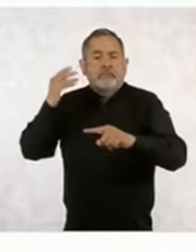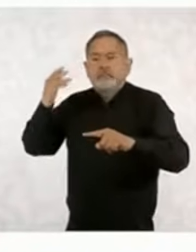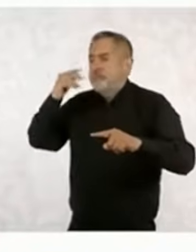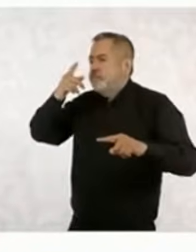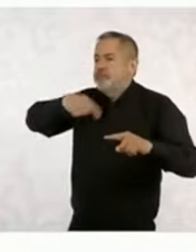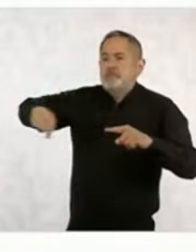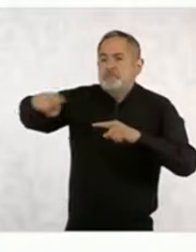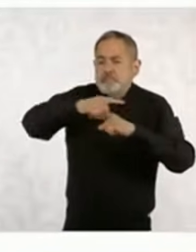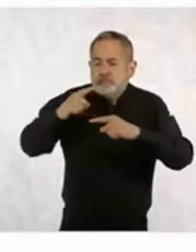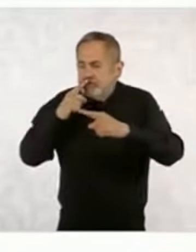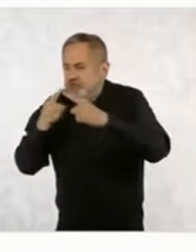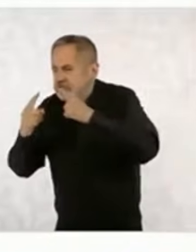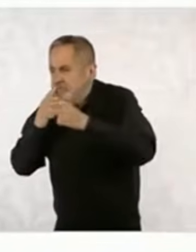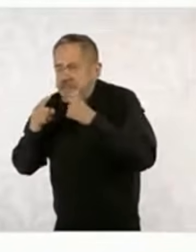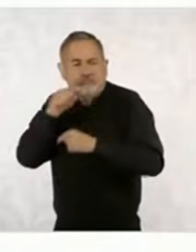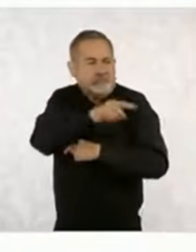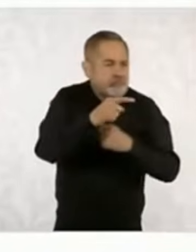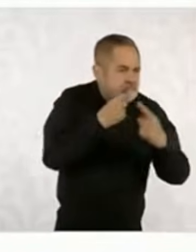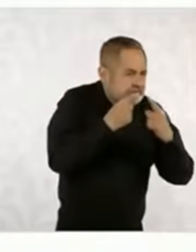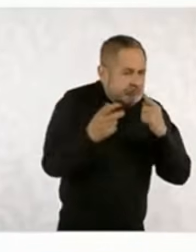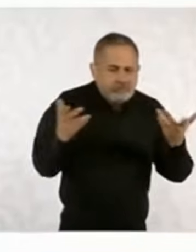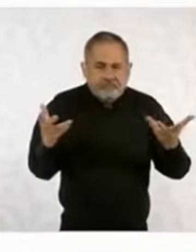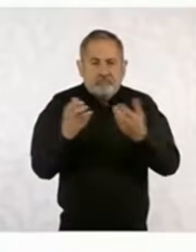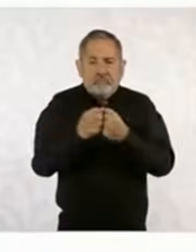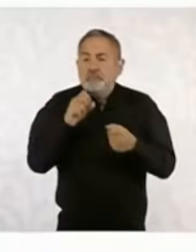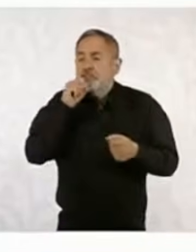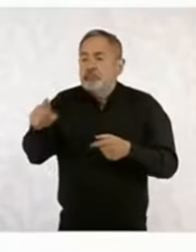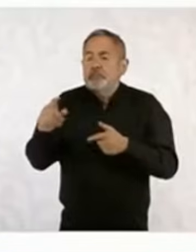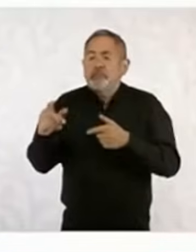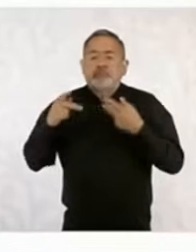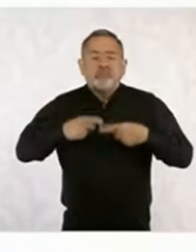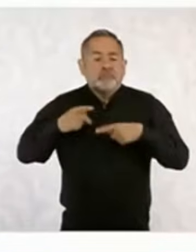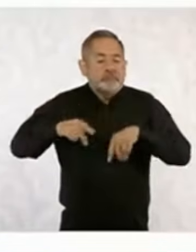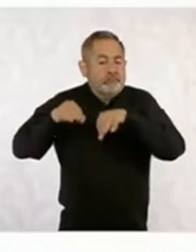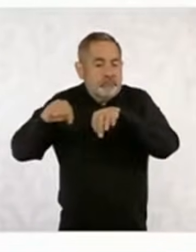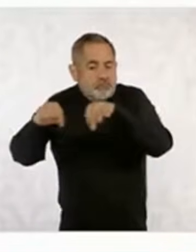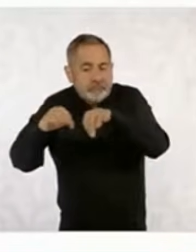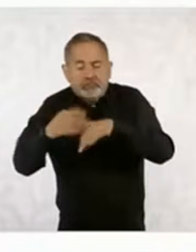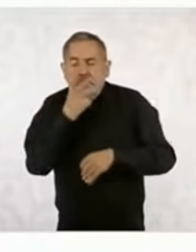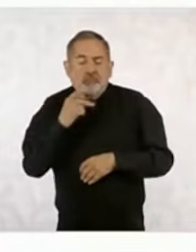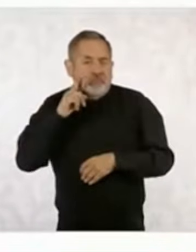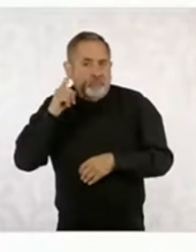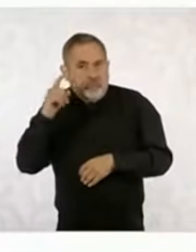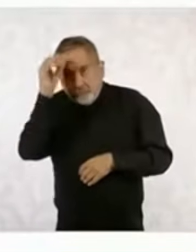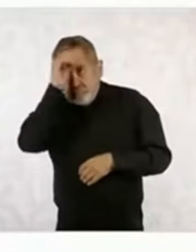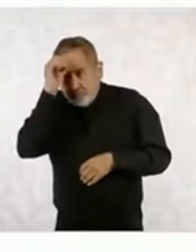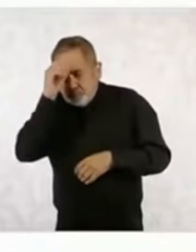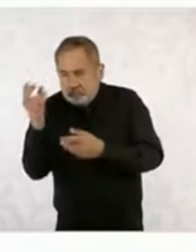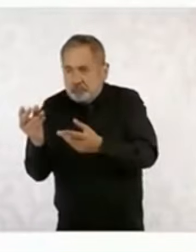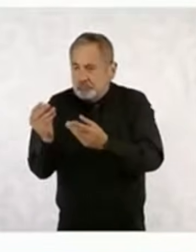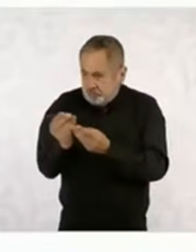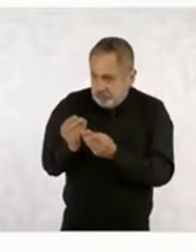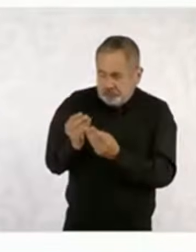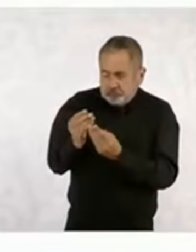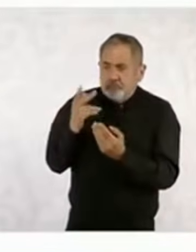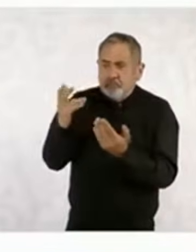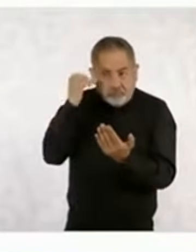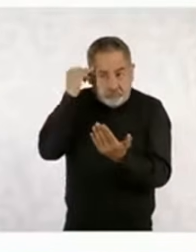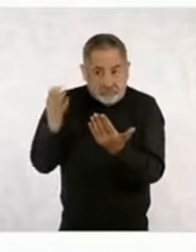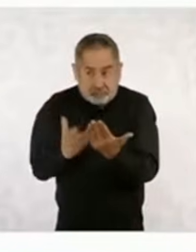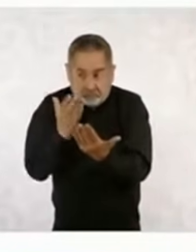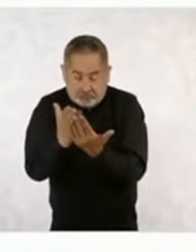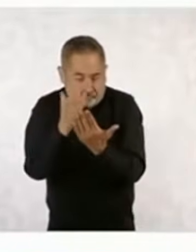sectores. En ella están las propuestas de los trabajadores. Por ello, los trabajadores